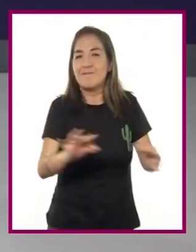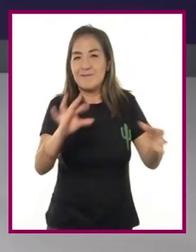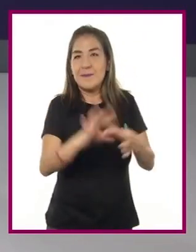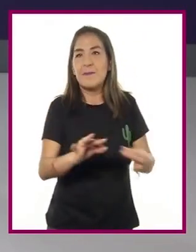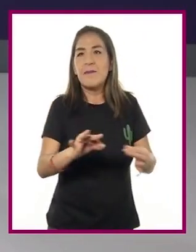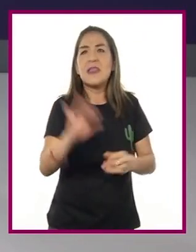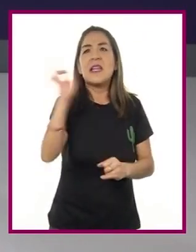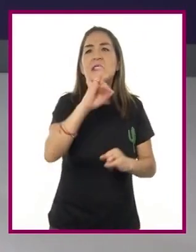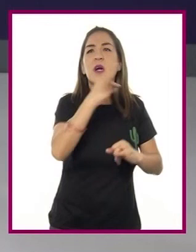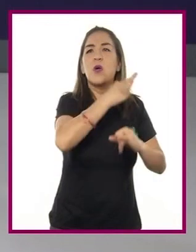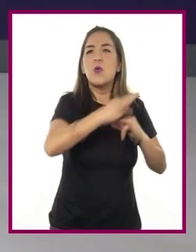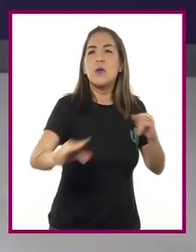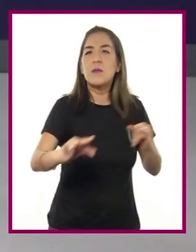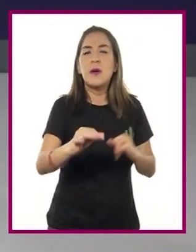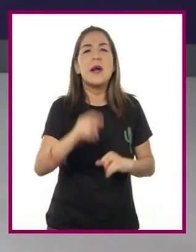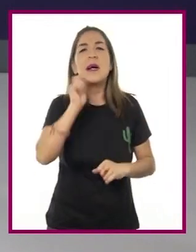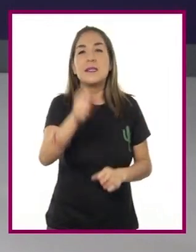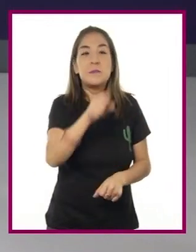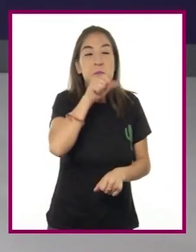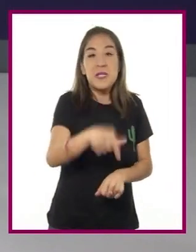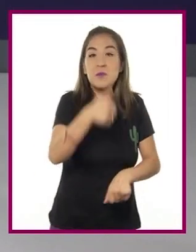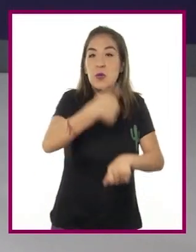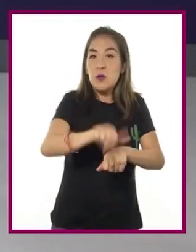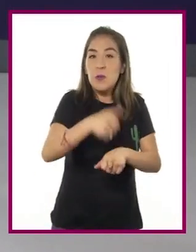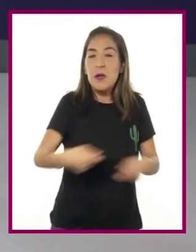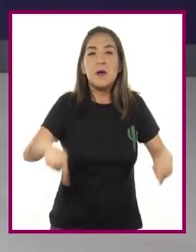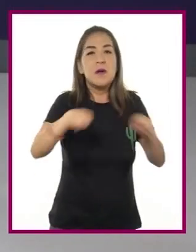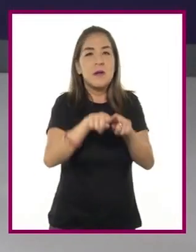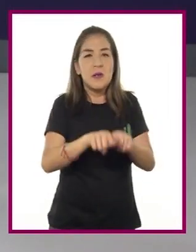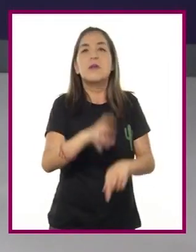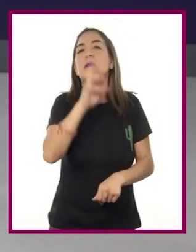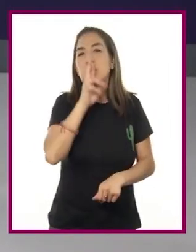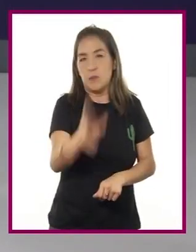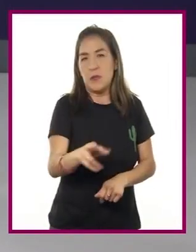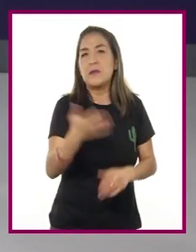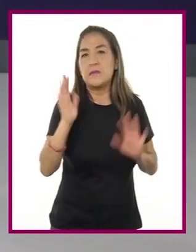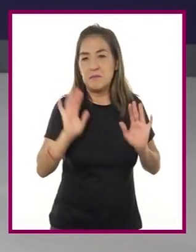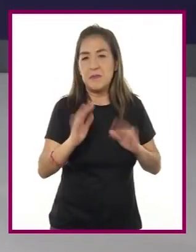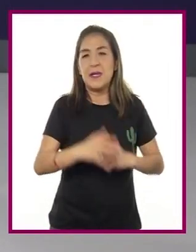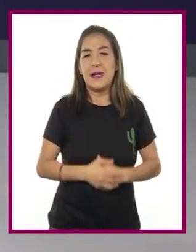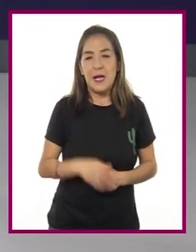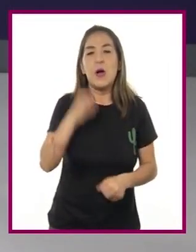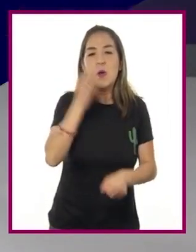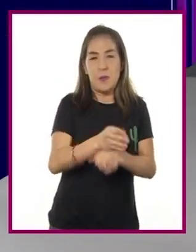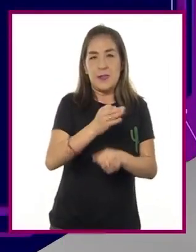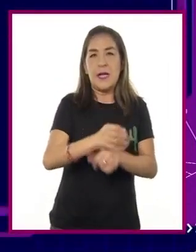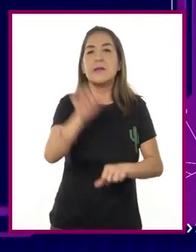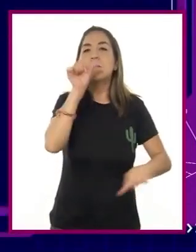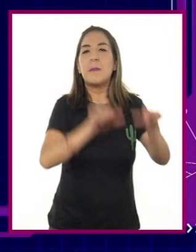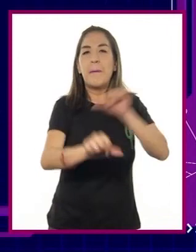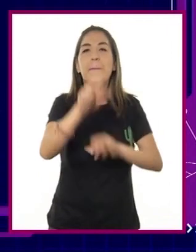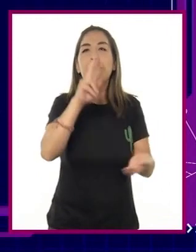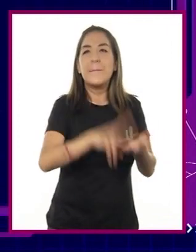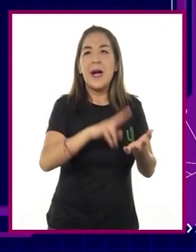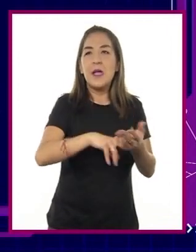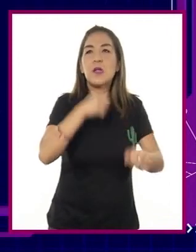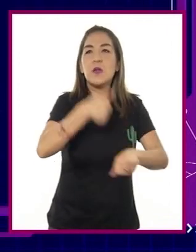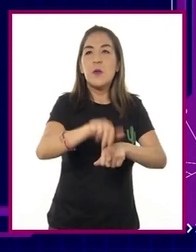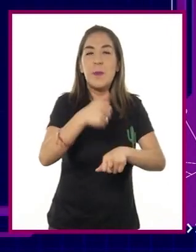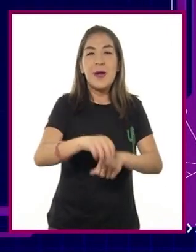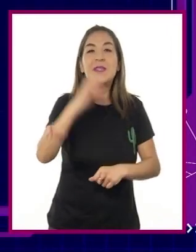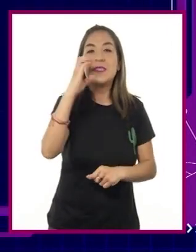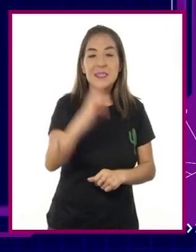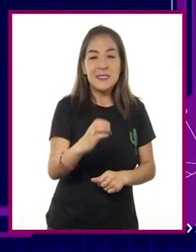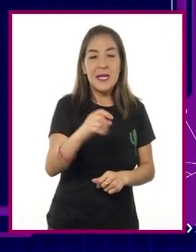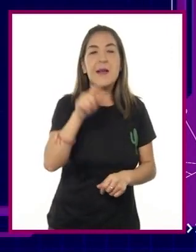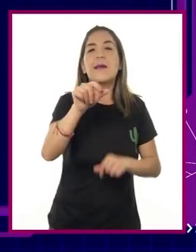Si al final nos queda la misma cantidad, podemos responder la pregunta. Vamos a comenzar sustituyendo la variable c por el